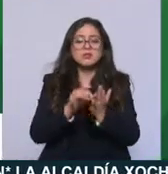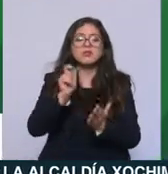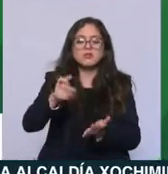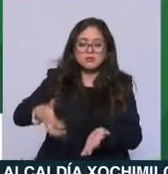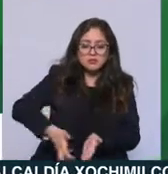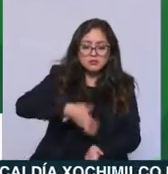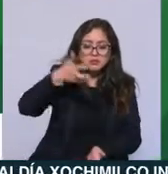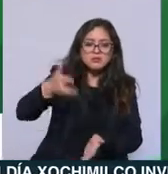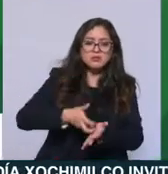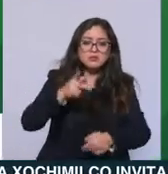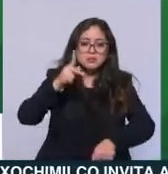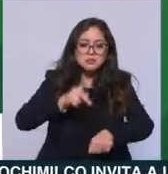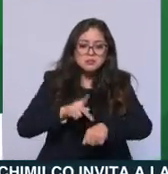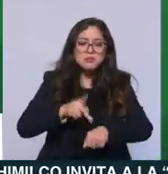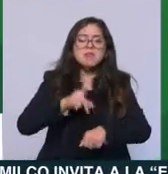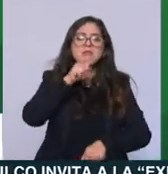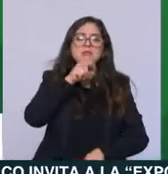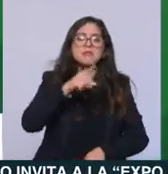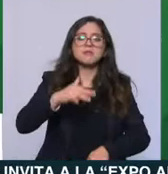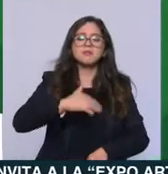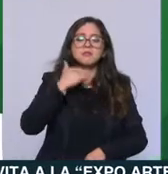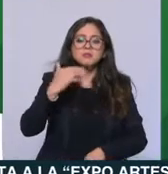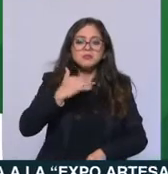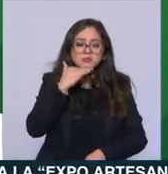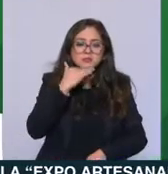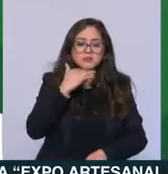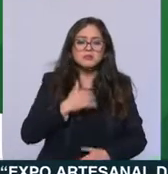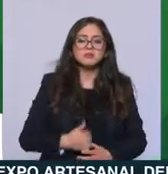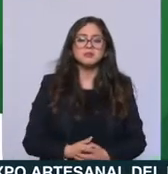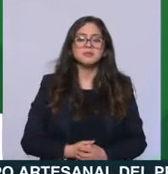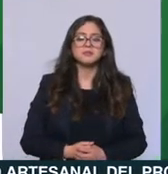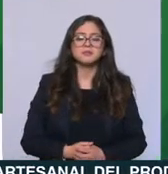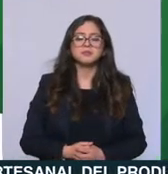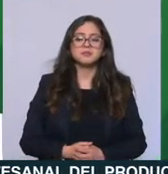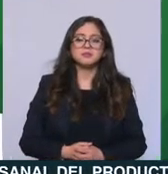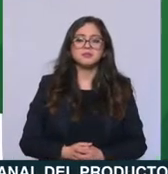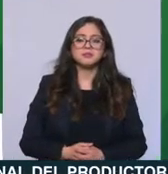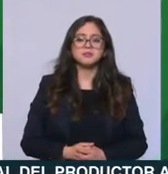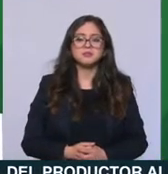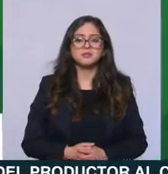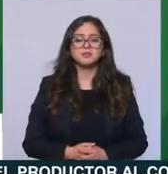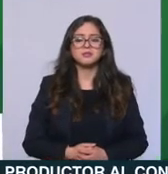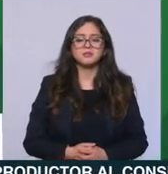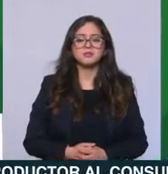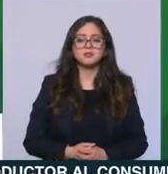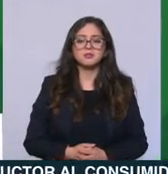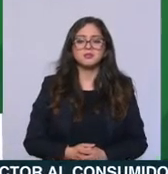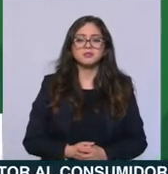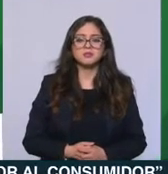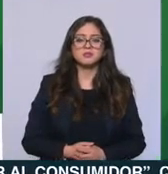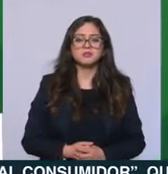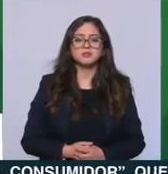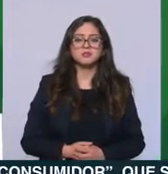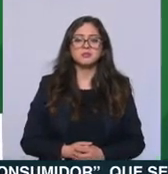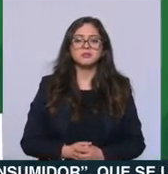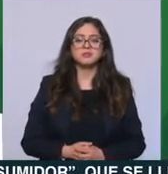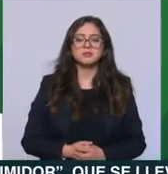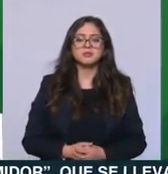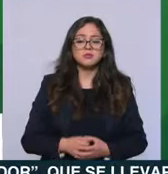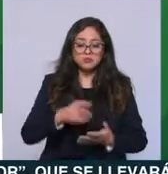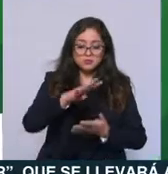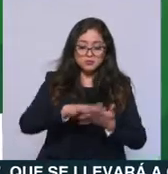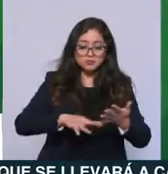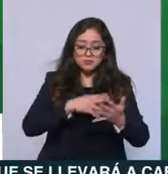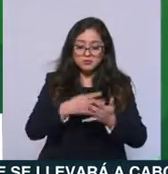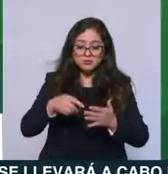basura que es necesario que llegan a los colectores y otro tipo